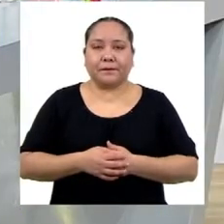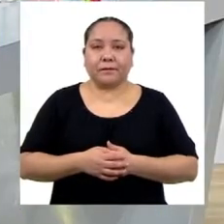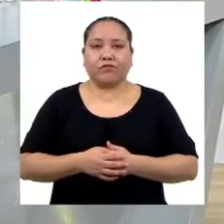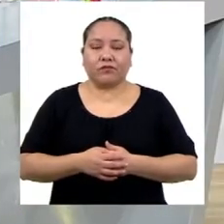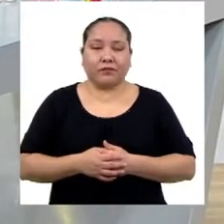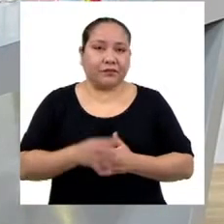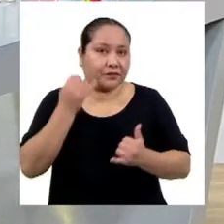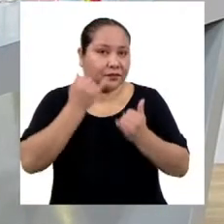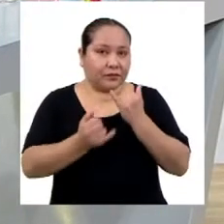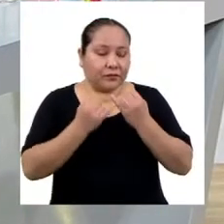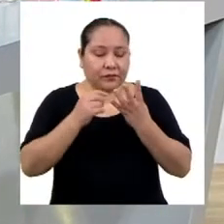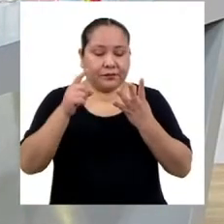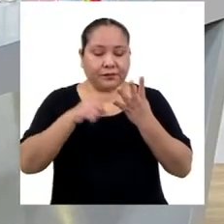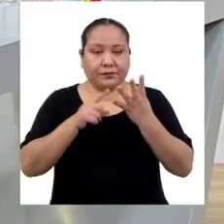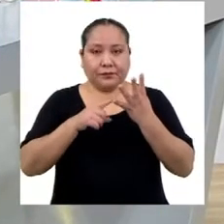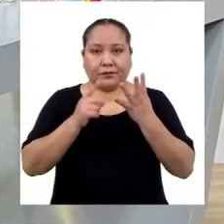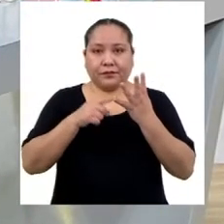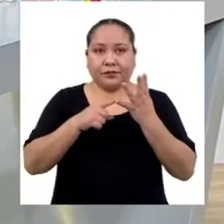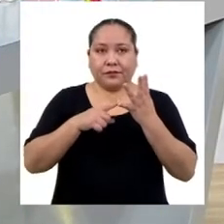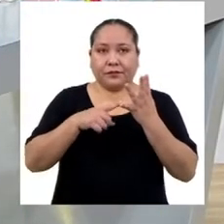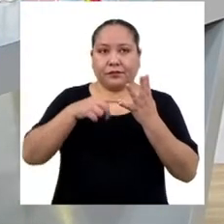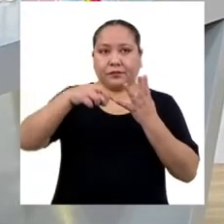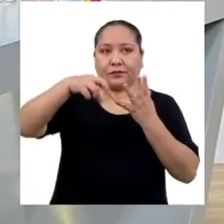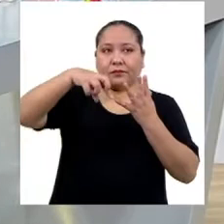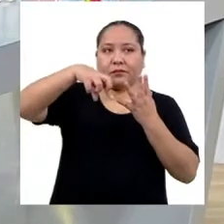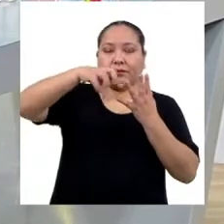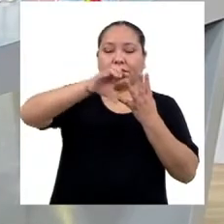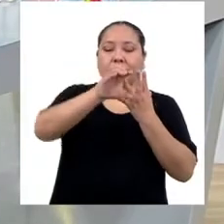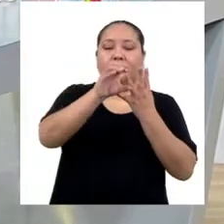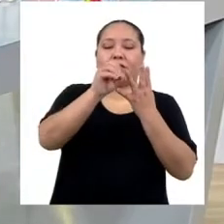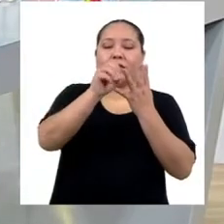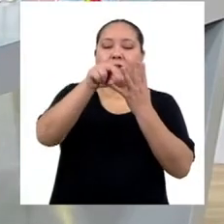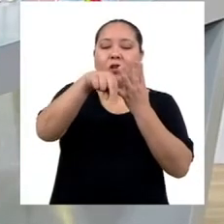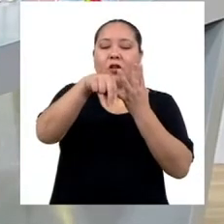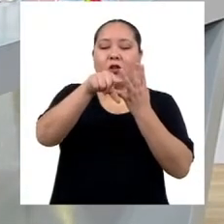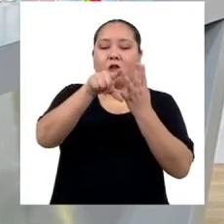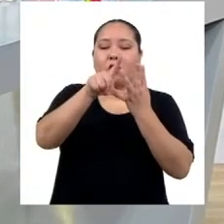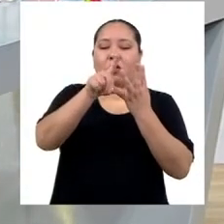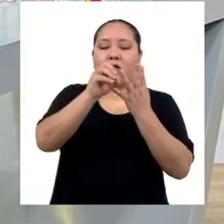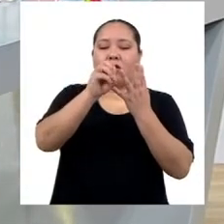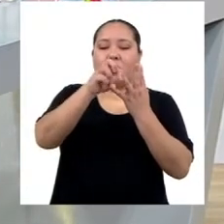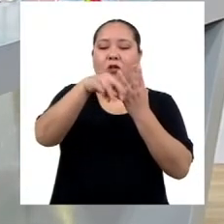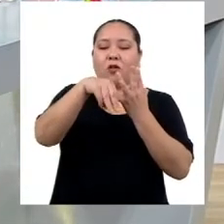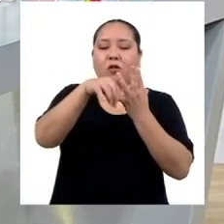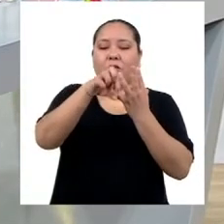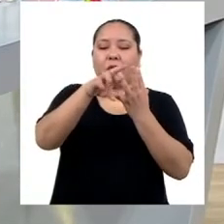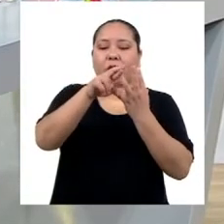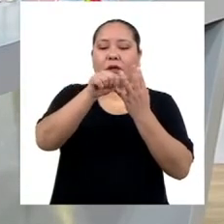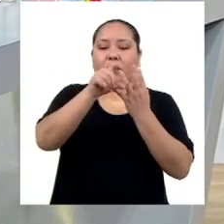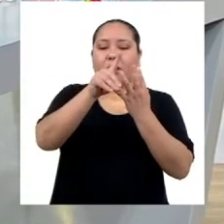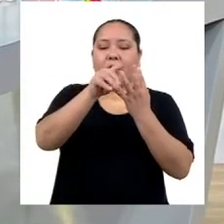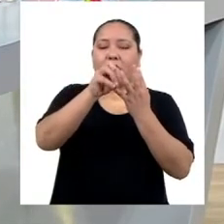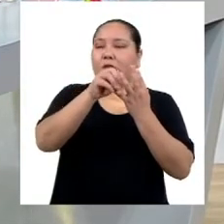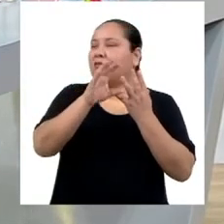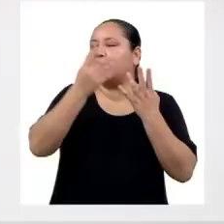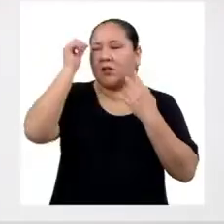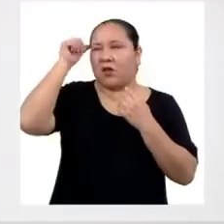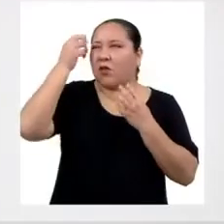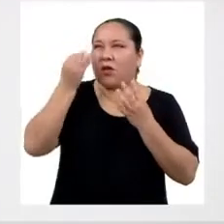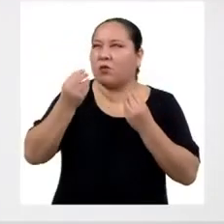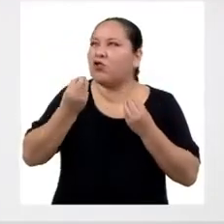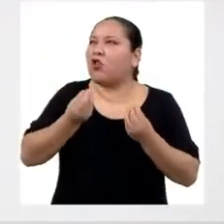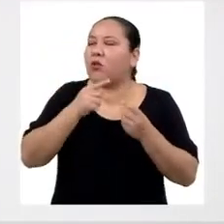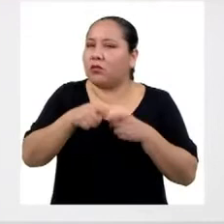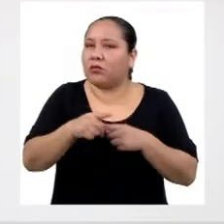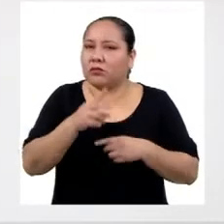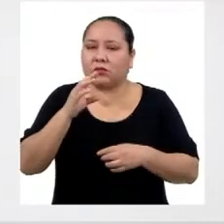Y el último es el muestreo por conglomerado, pero no recuerdo bien cómo funcionaba. ¿Me ayuda, profe?